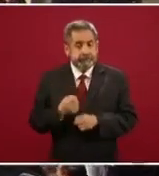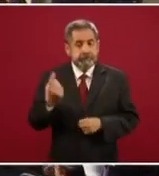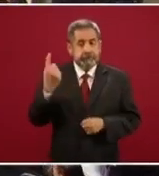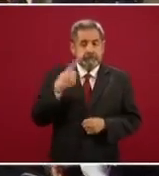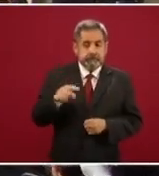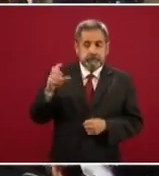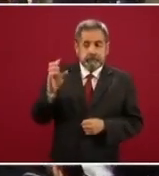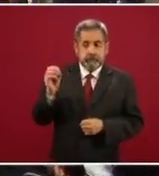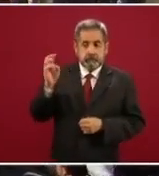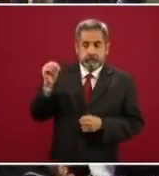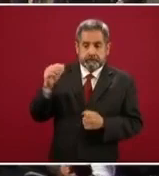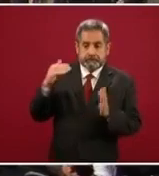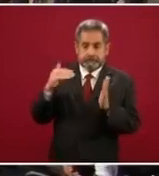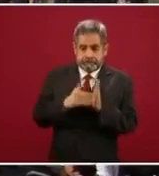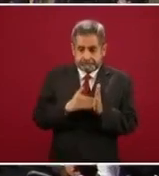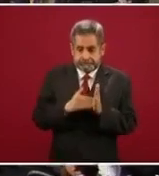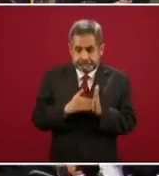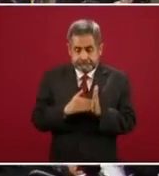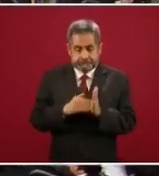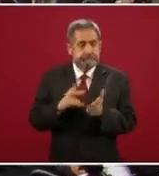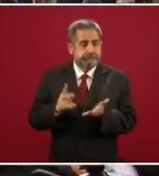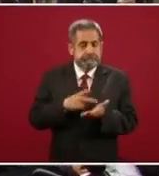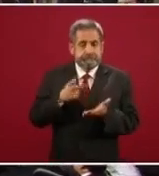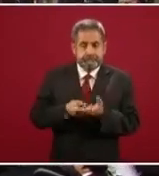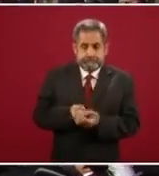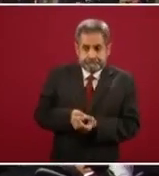109,000 partos,